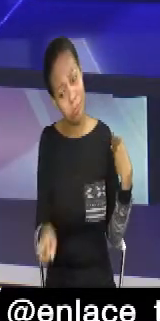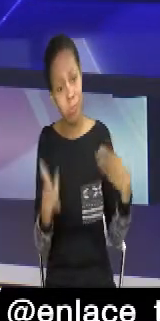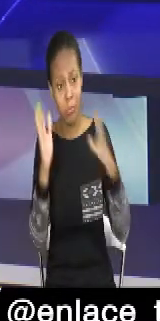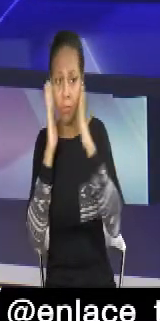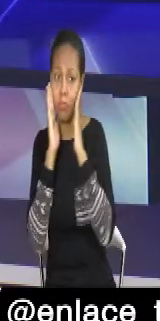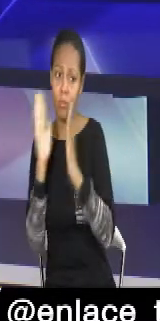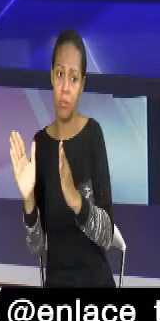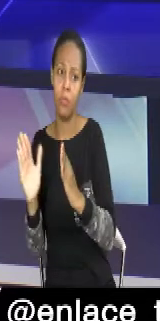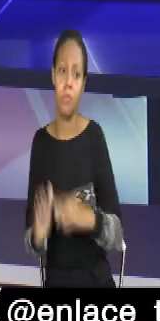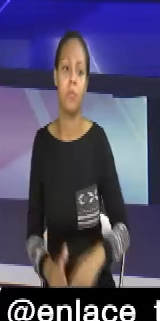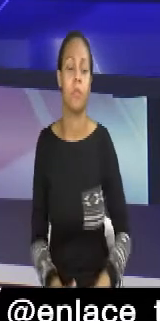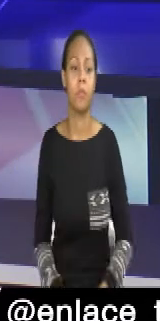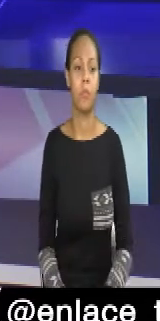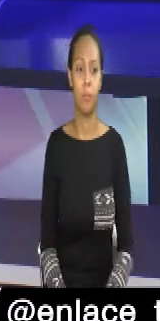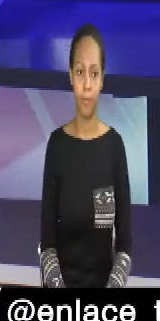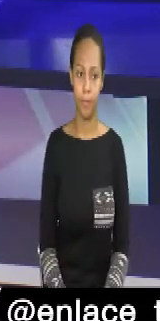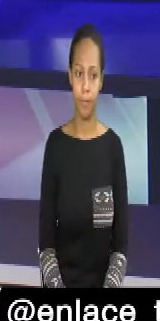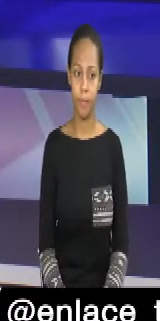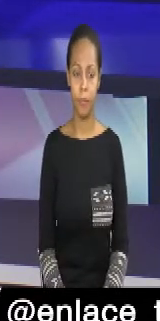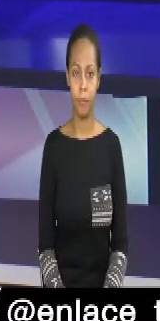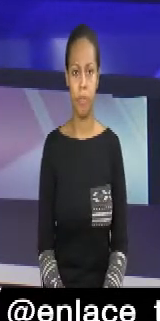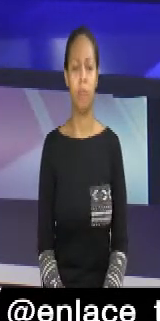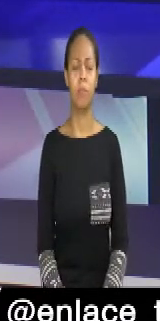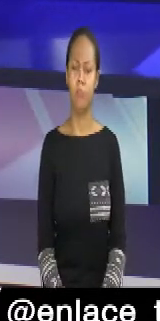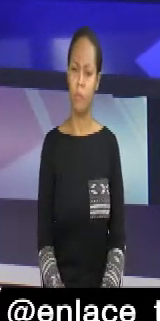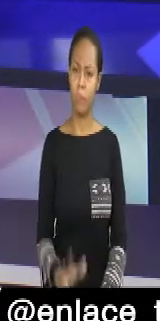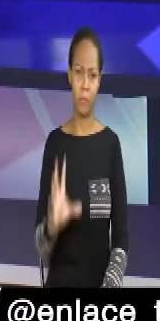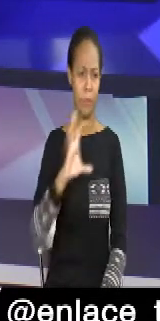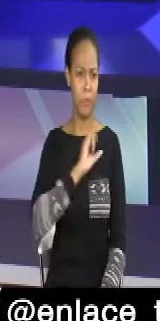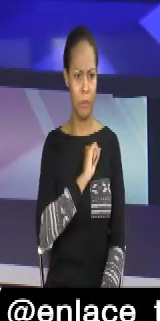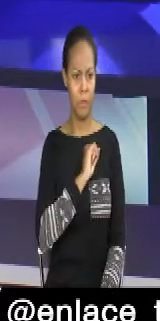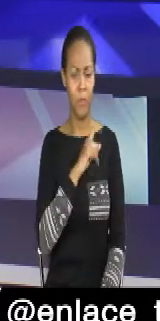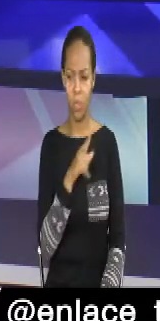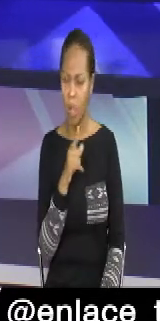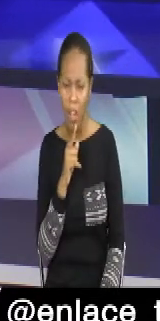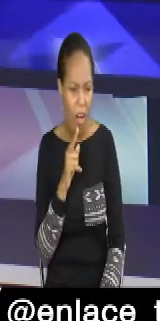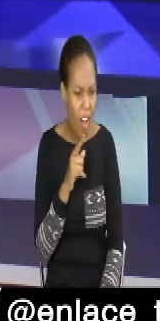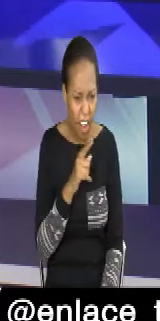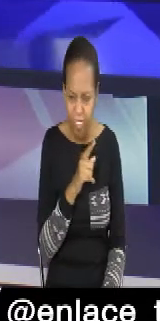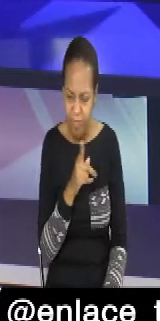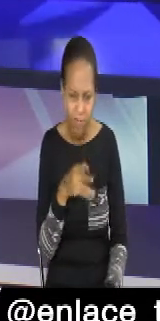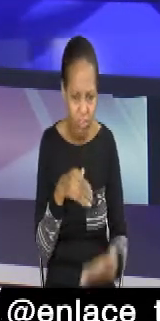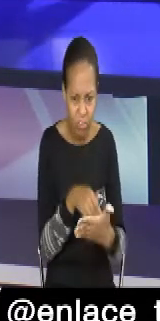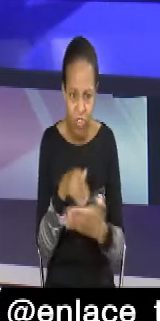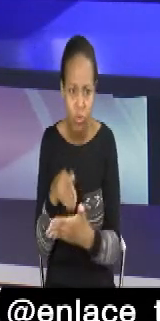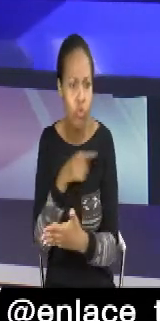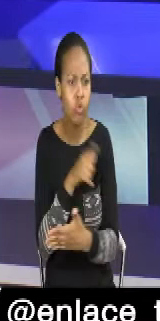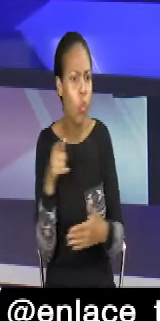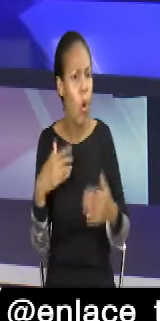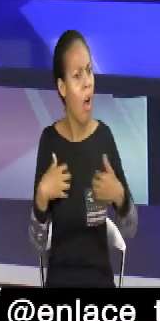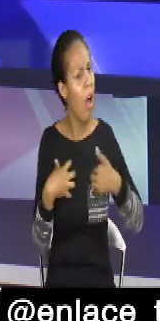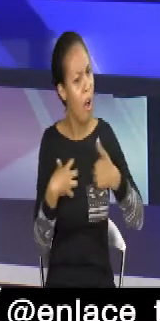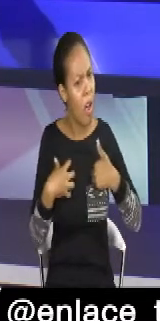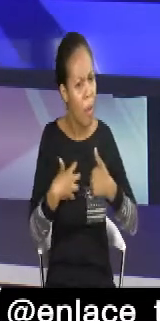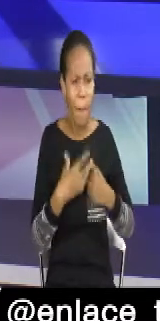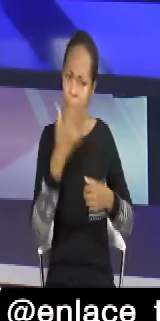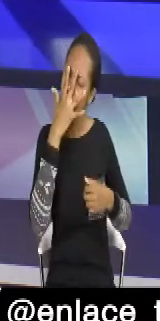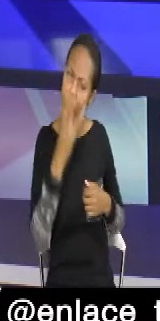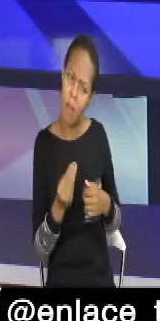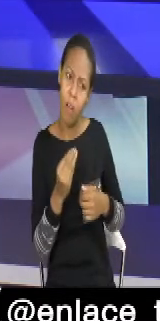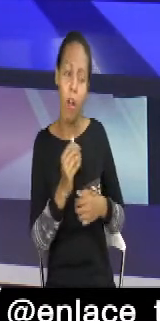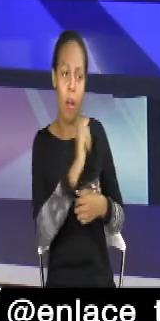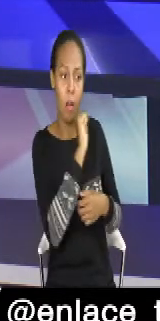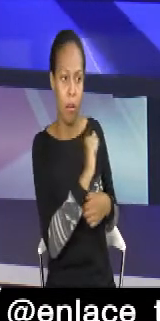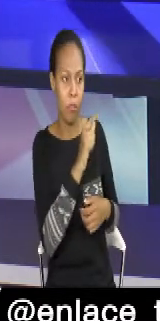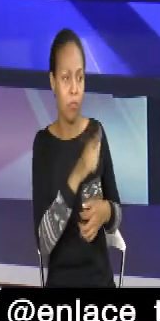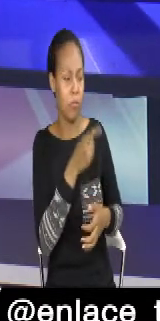Y ante estos hechos lamentables de ataques a mascotas, nuestro director Pedro Severiche se encuentra con la presidenta de la Junta Protectora de Animales, Idami